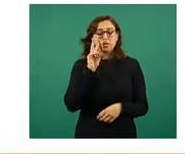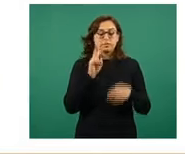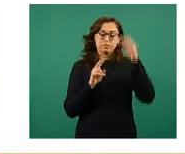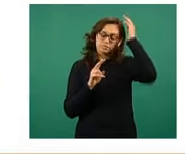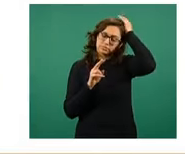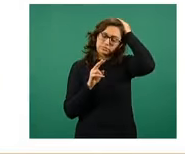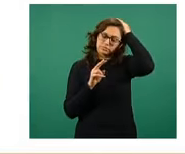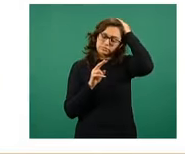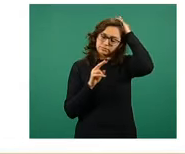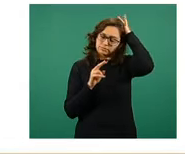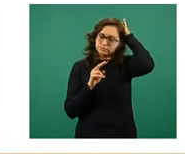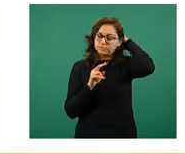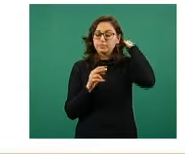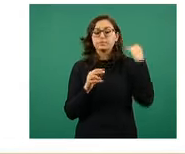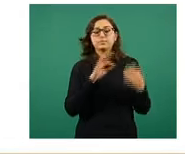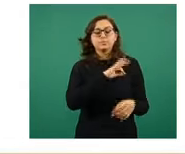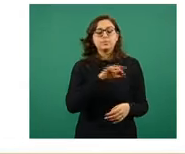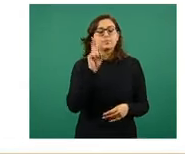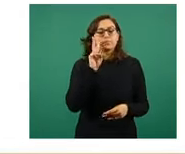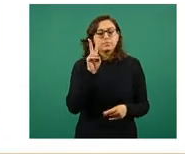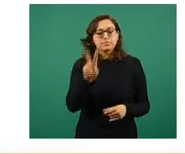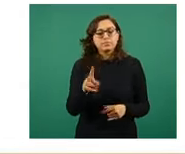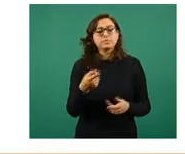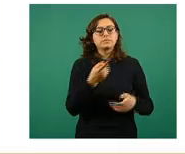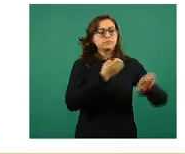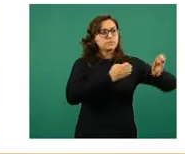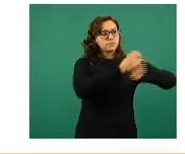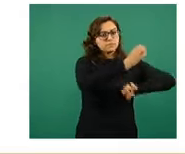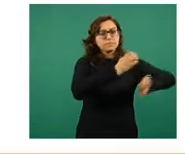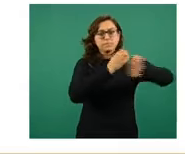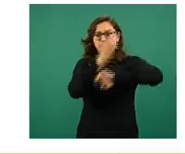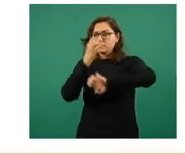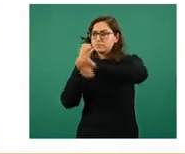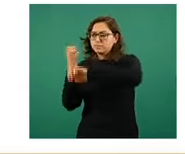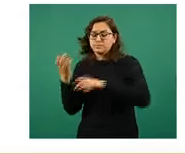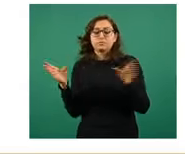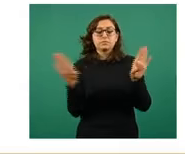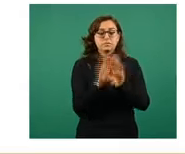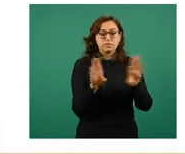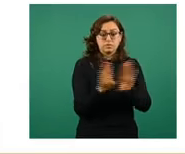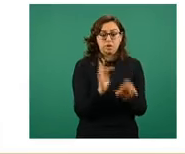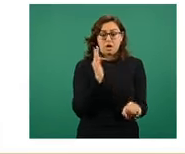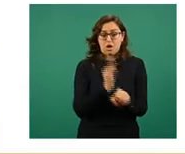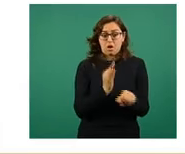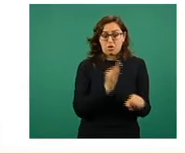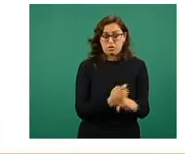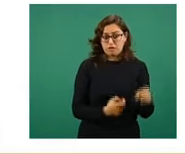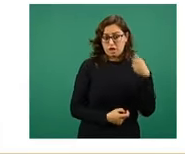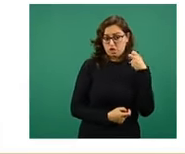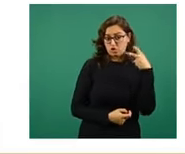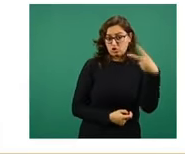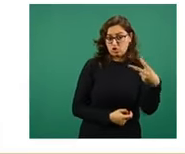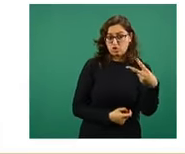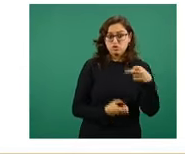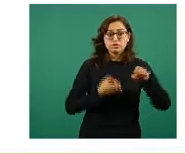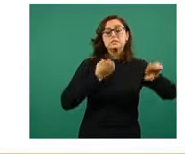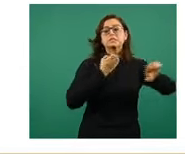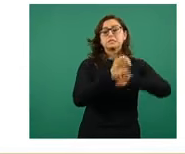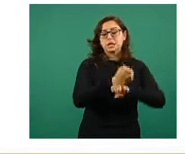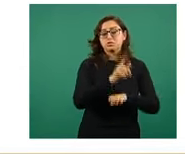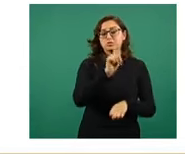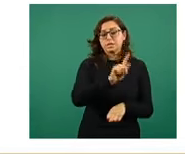este año para agrupar a las entidades en esta ocupación, son dos solamente las entidades ahora que tienen más